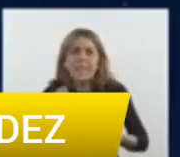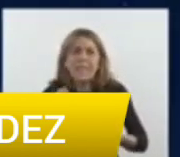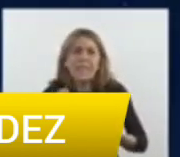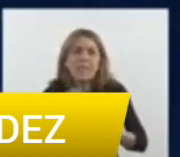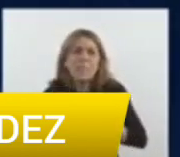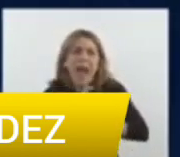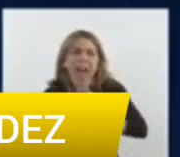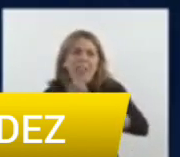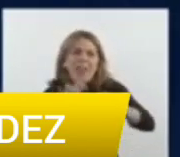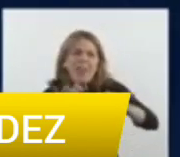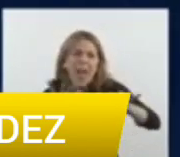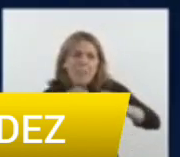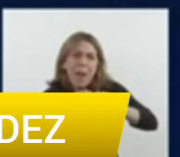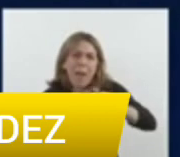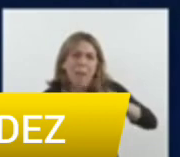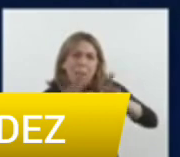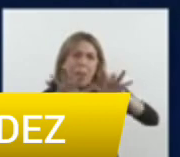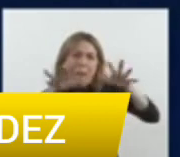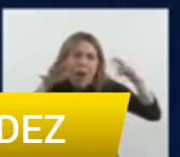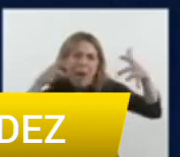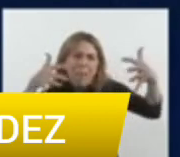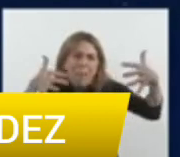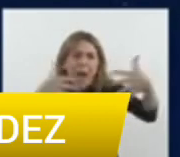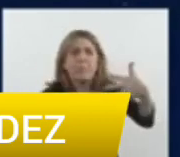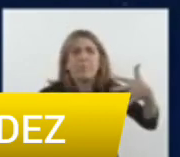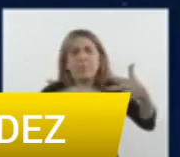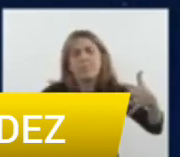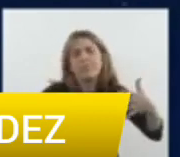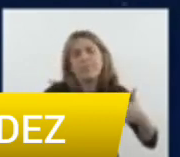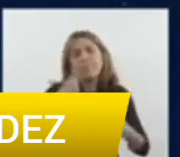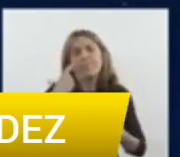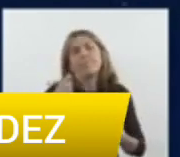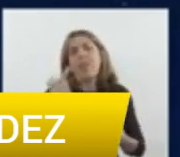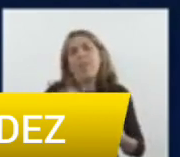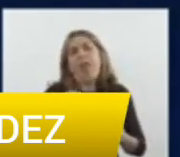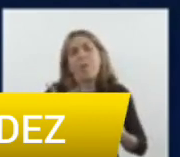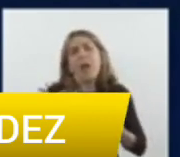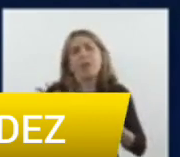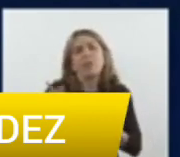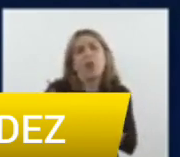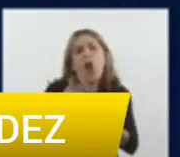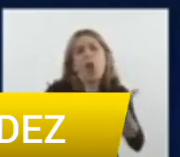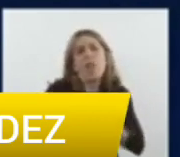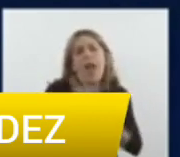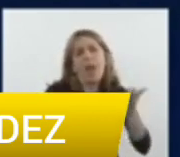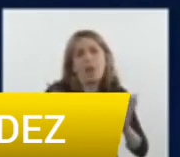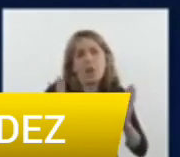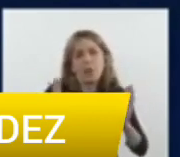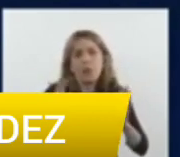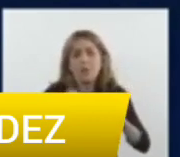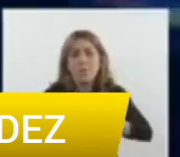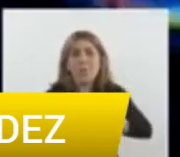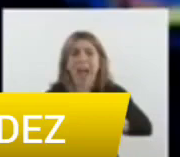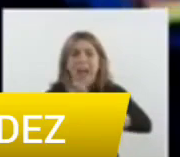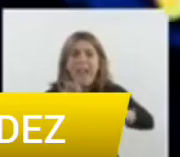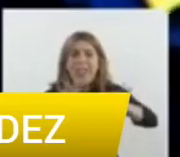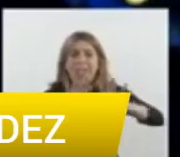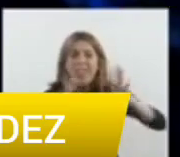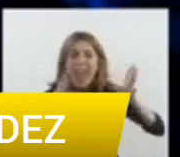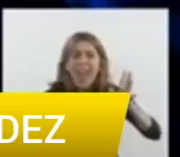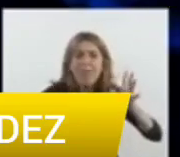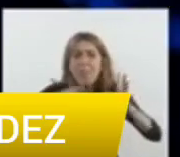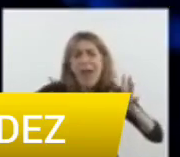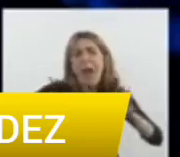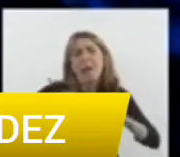pandemia, es precisamente la necesidad de ser solidarios. En la pandemia hemos aprendido que nadie se